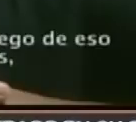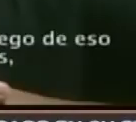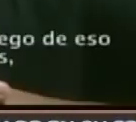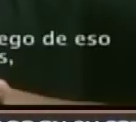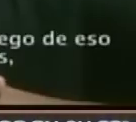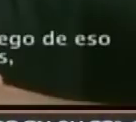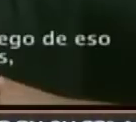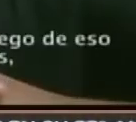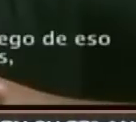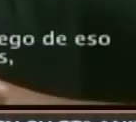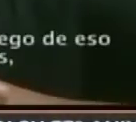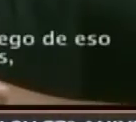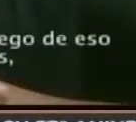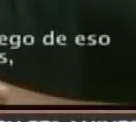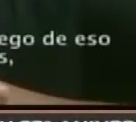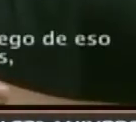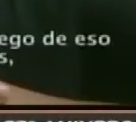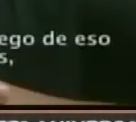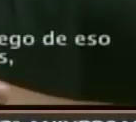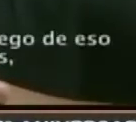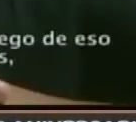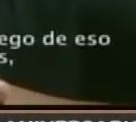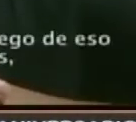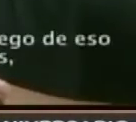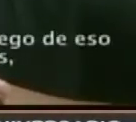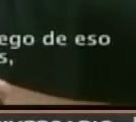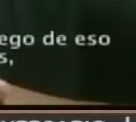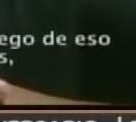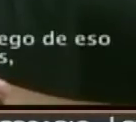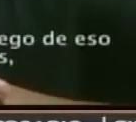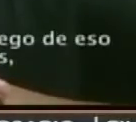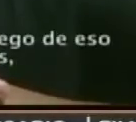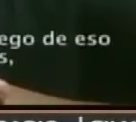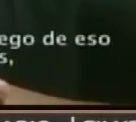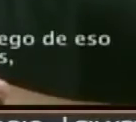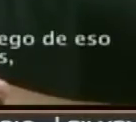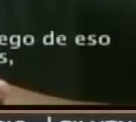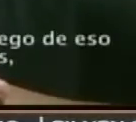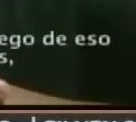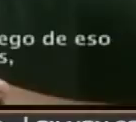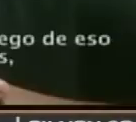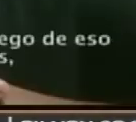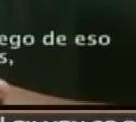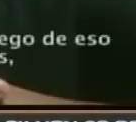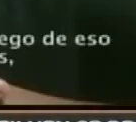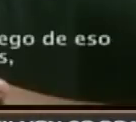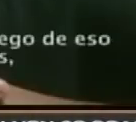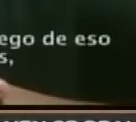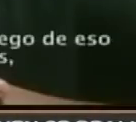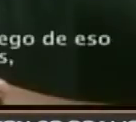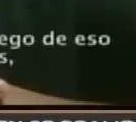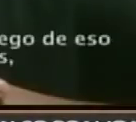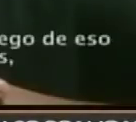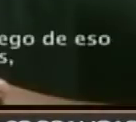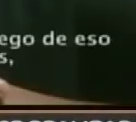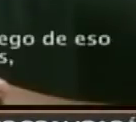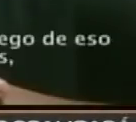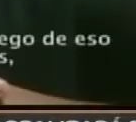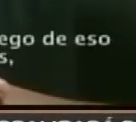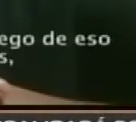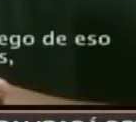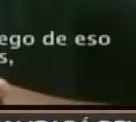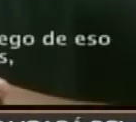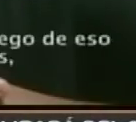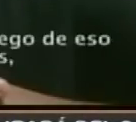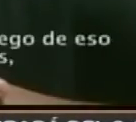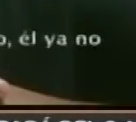2017, el cual caí preso en el 2014 en Barquisimeto. Luego de eso, el año 2017, conocí a